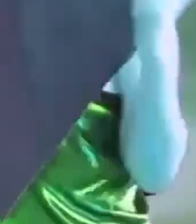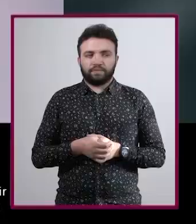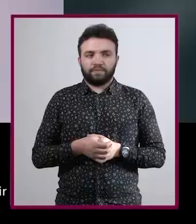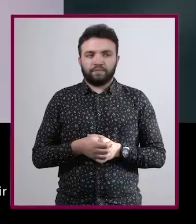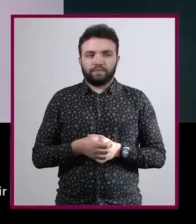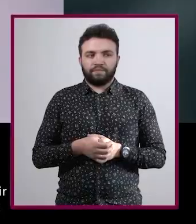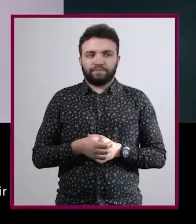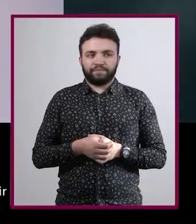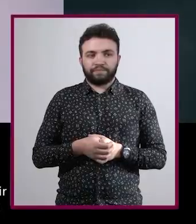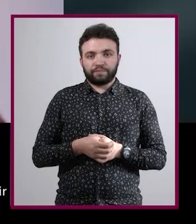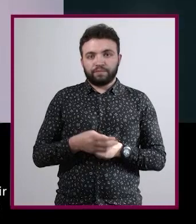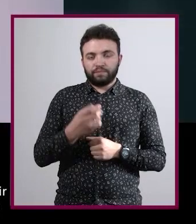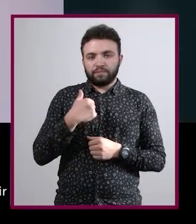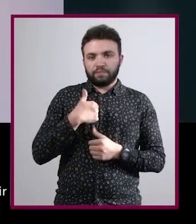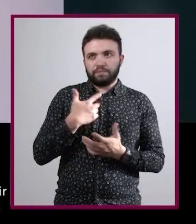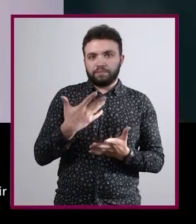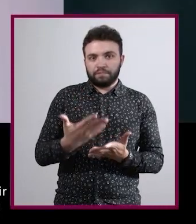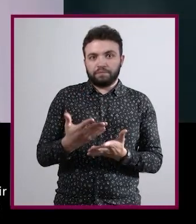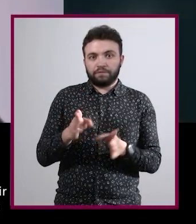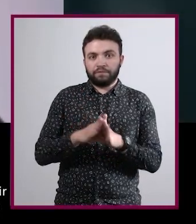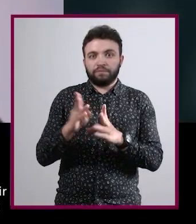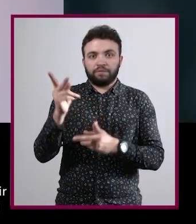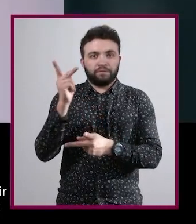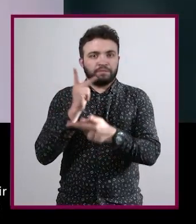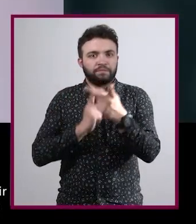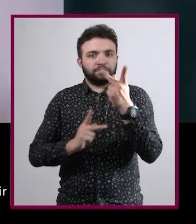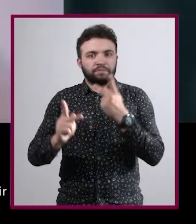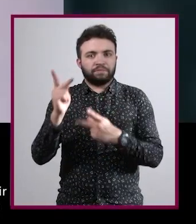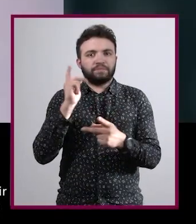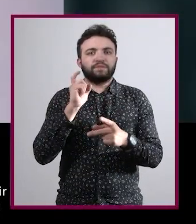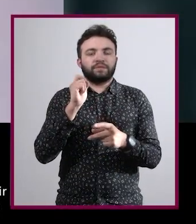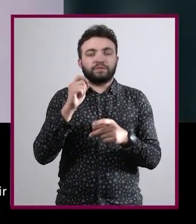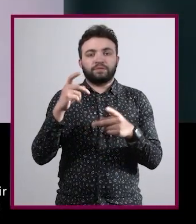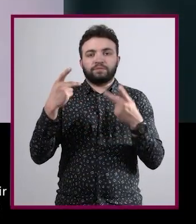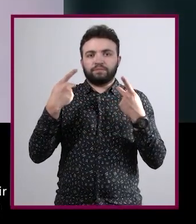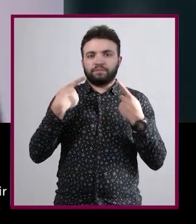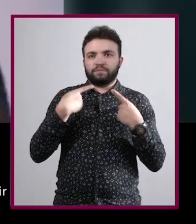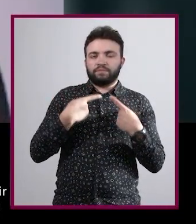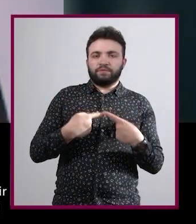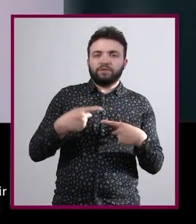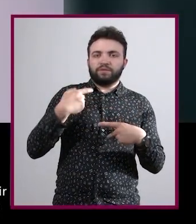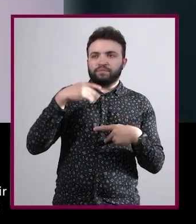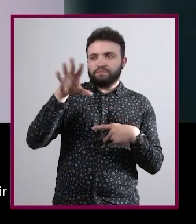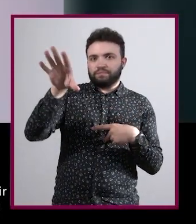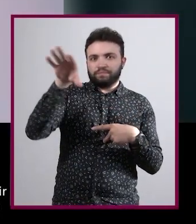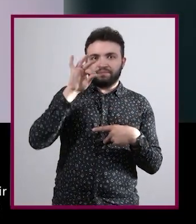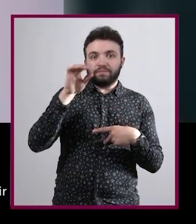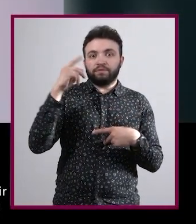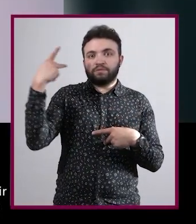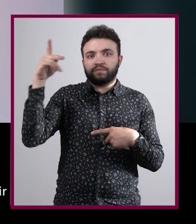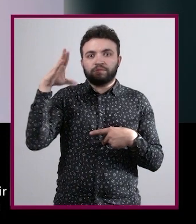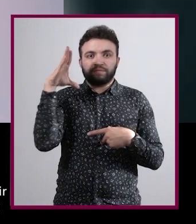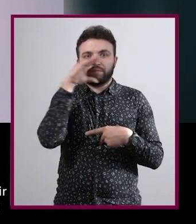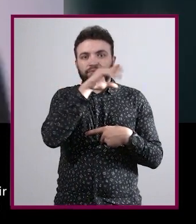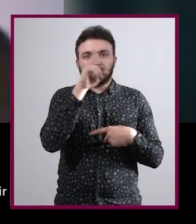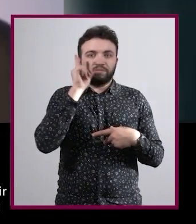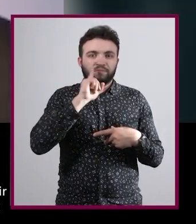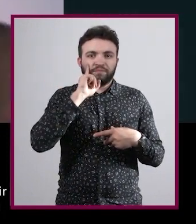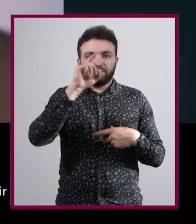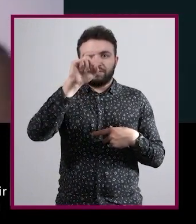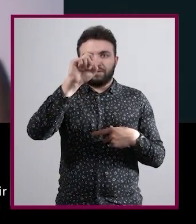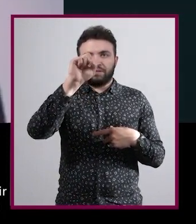Tomé prestado el término fabulación crítica de una autora afroamericana llamada Saidiya